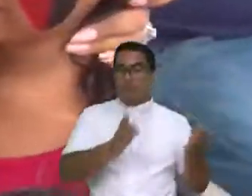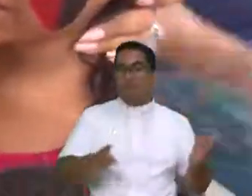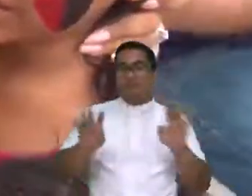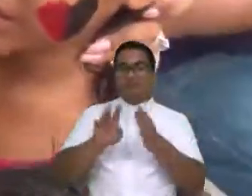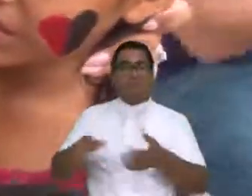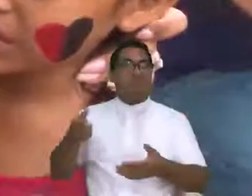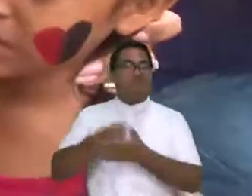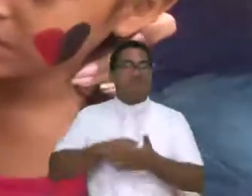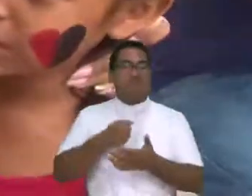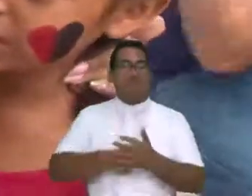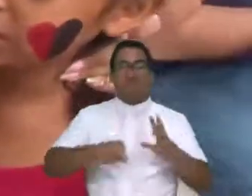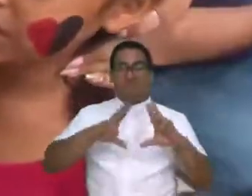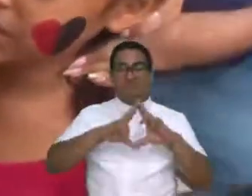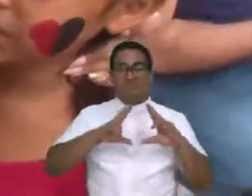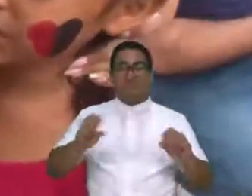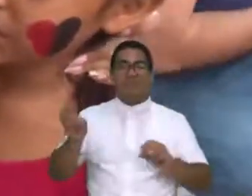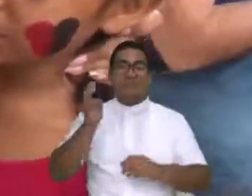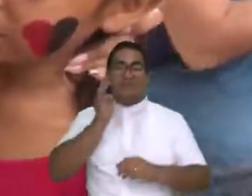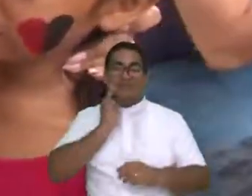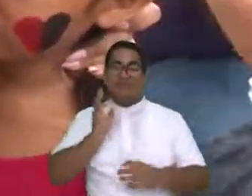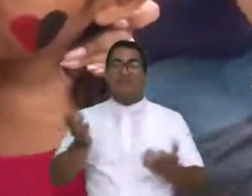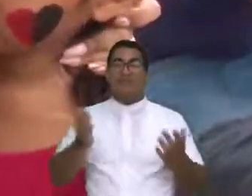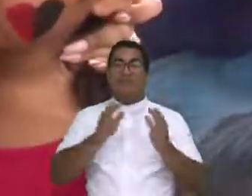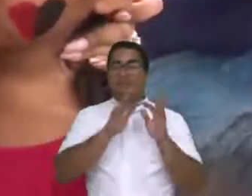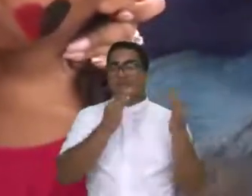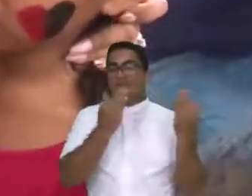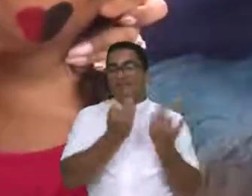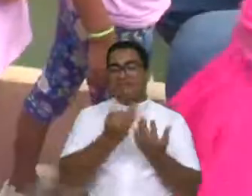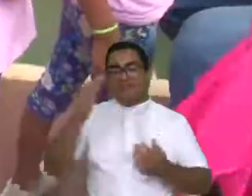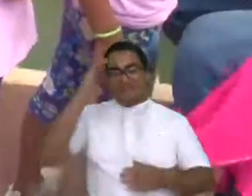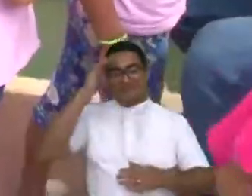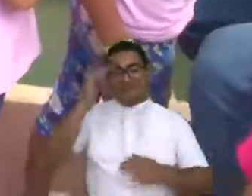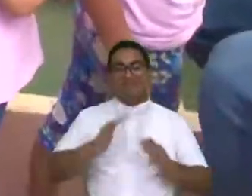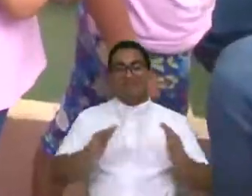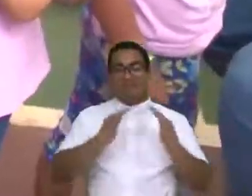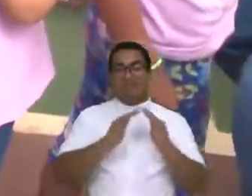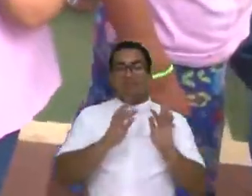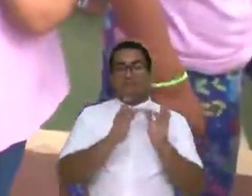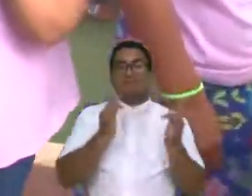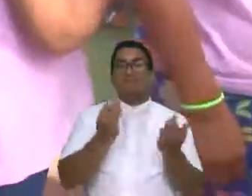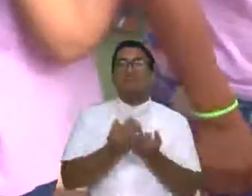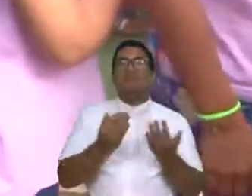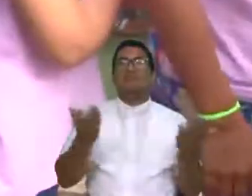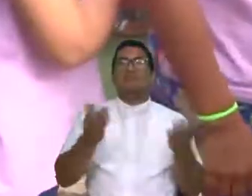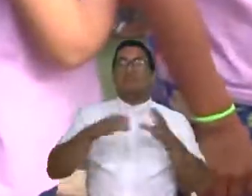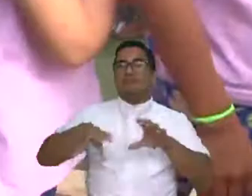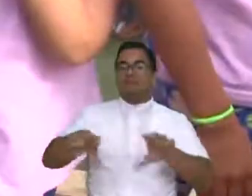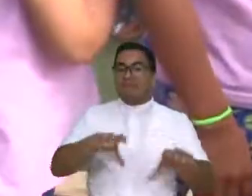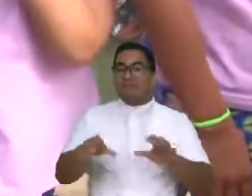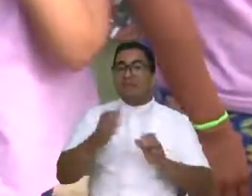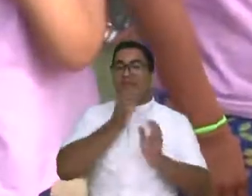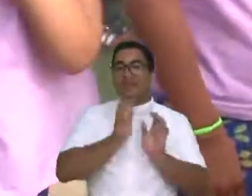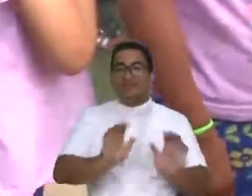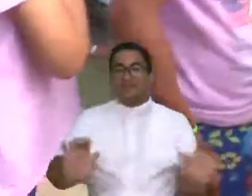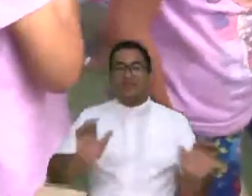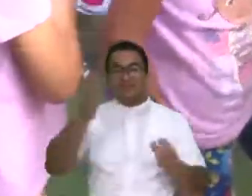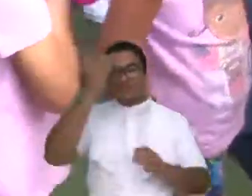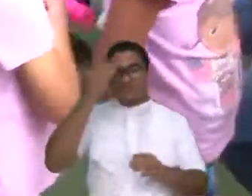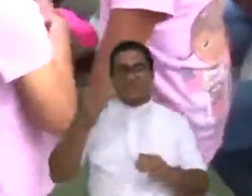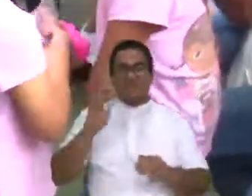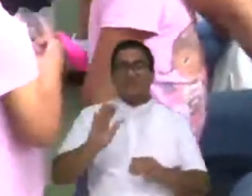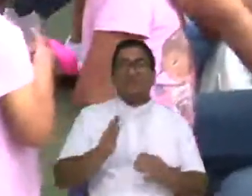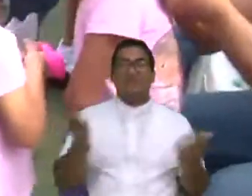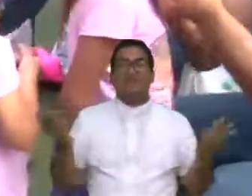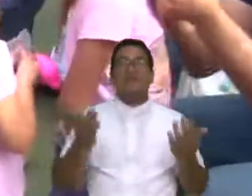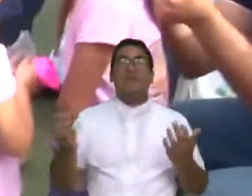nicaragüense, madre de familia, cabeza de familia. Entonces quisimos traer una actividad para los niños porque saben que la